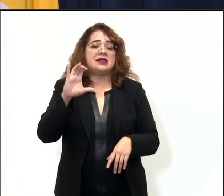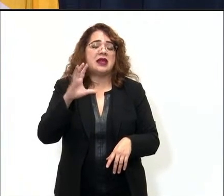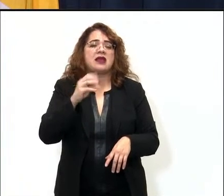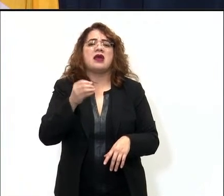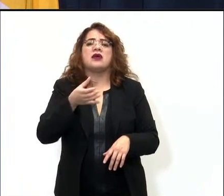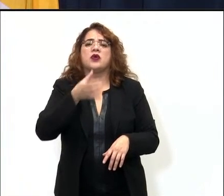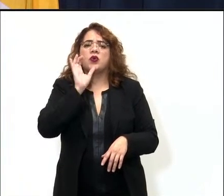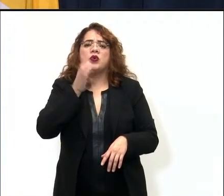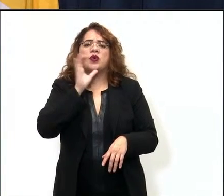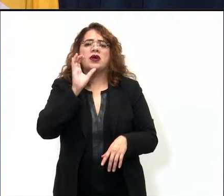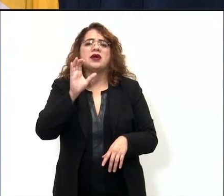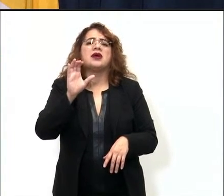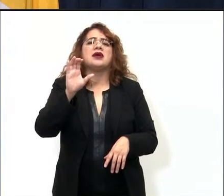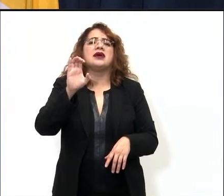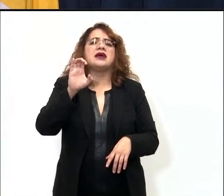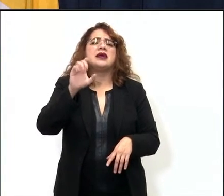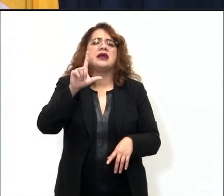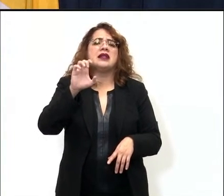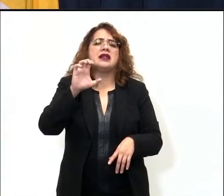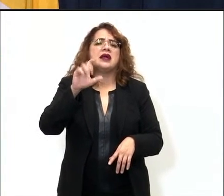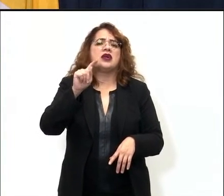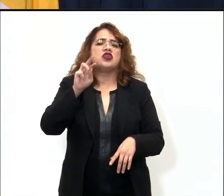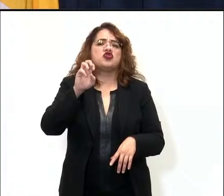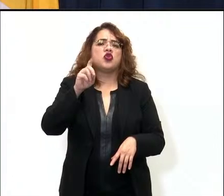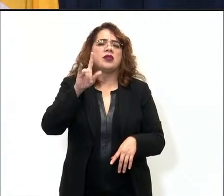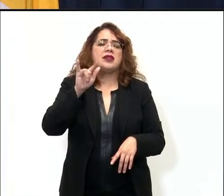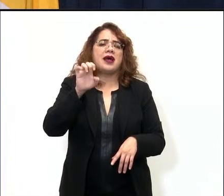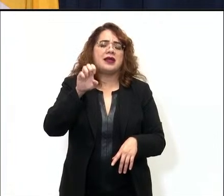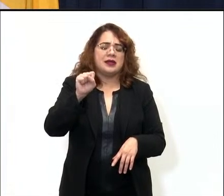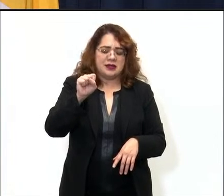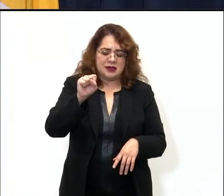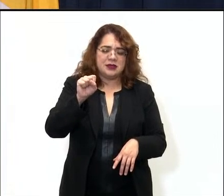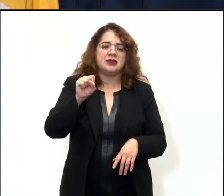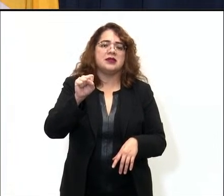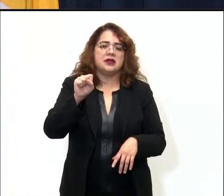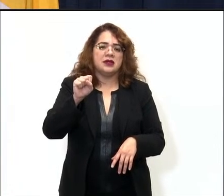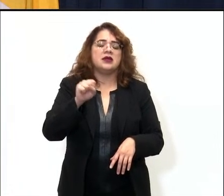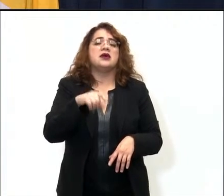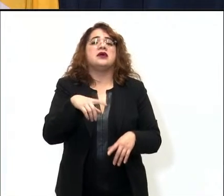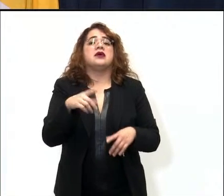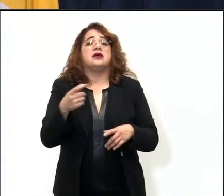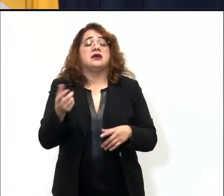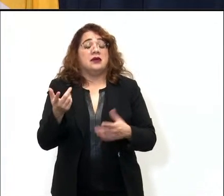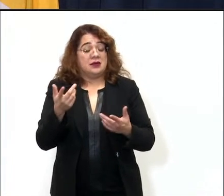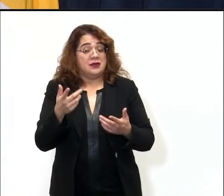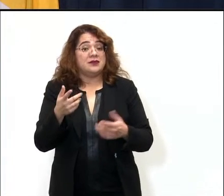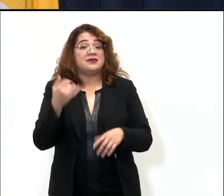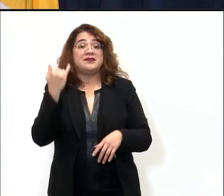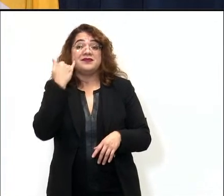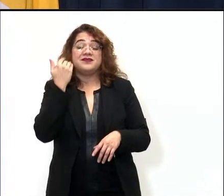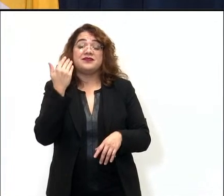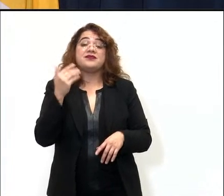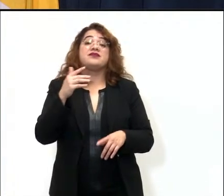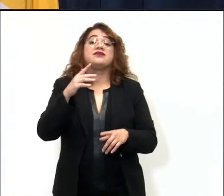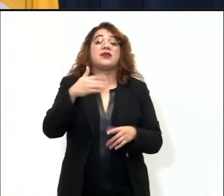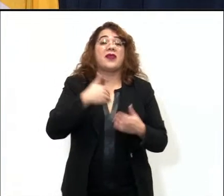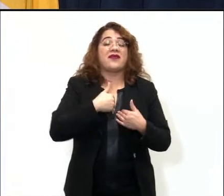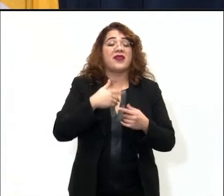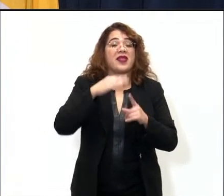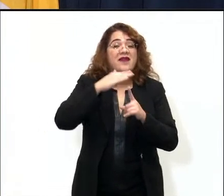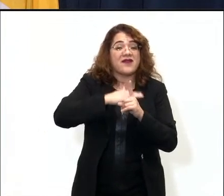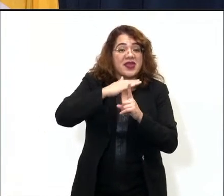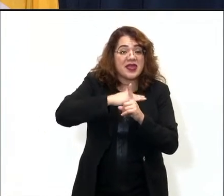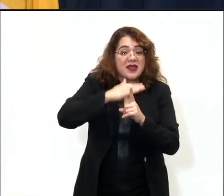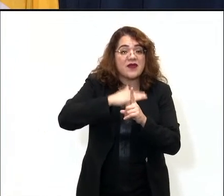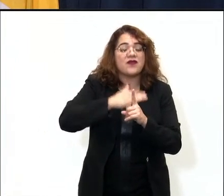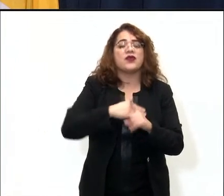para electrolitas, vitamina D y zinc, tomando también vitaminas. Si la fiebre o los dolores corporales le causan